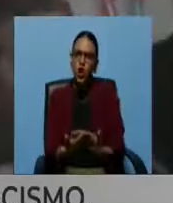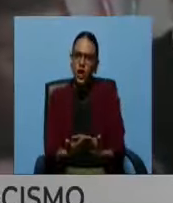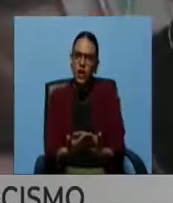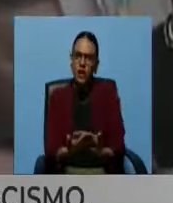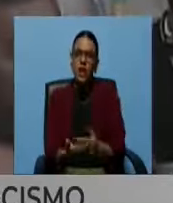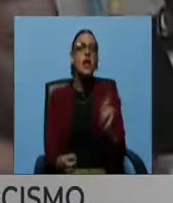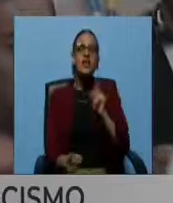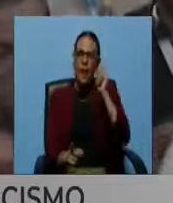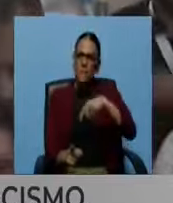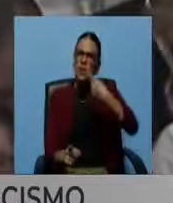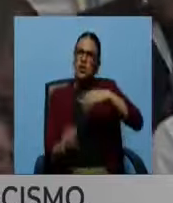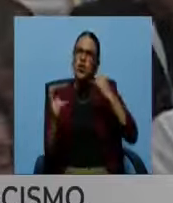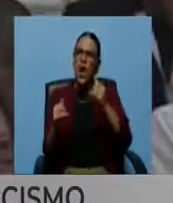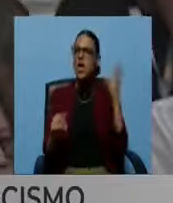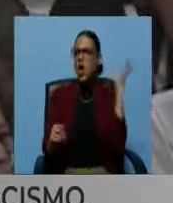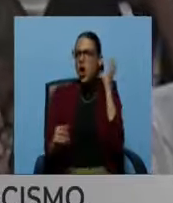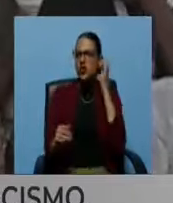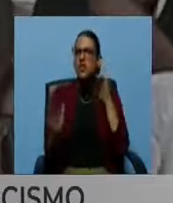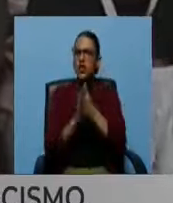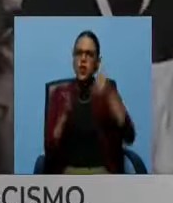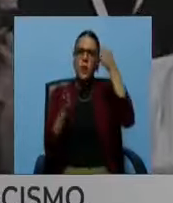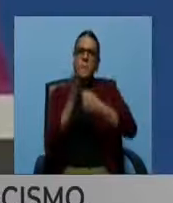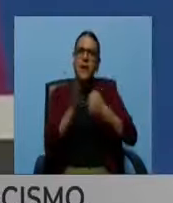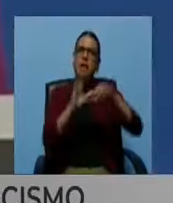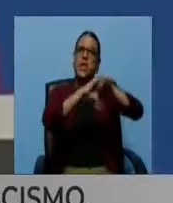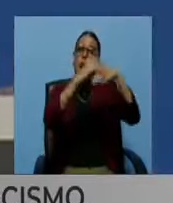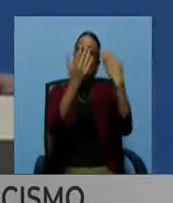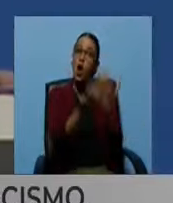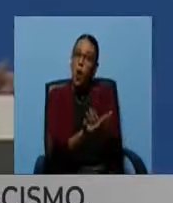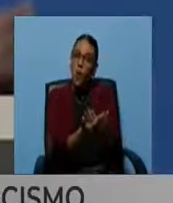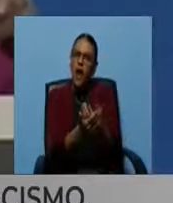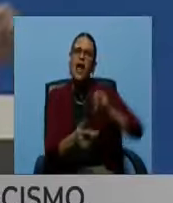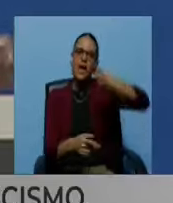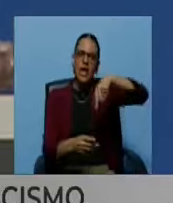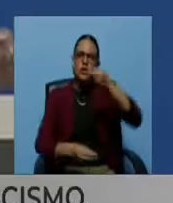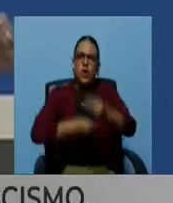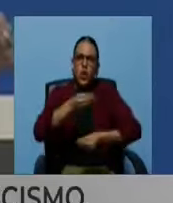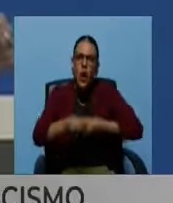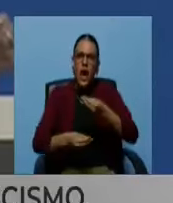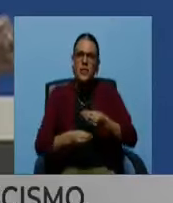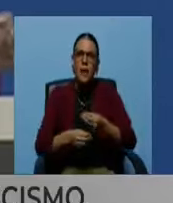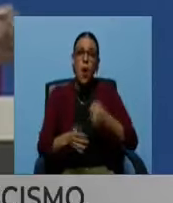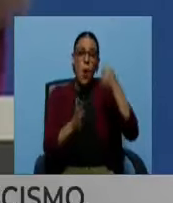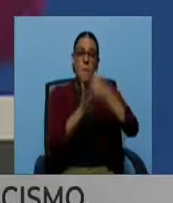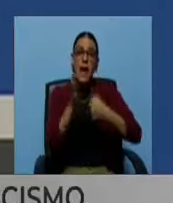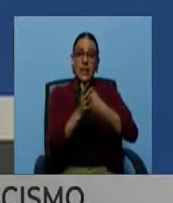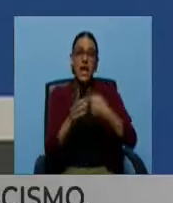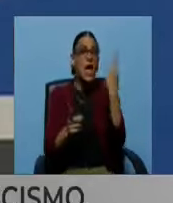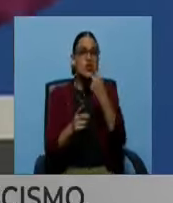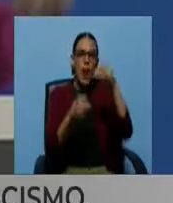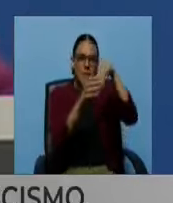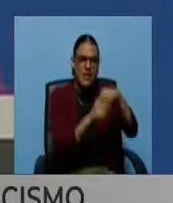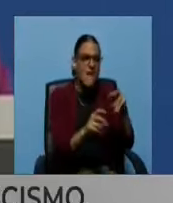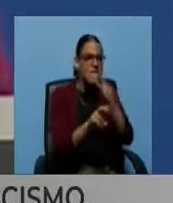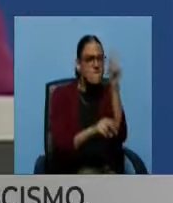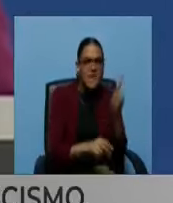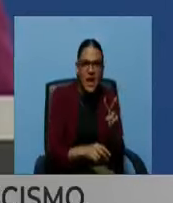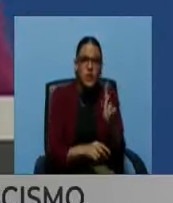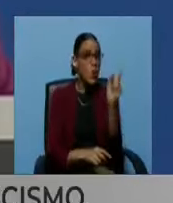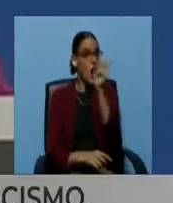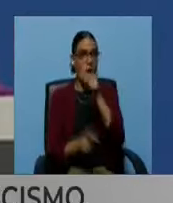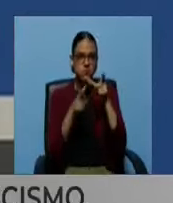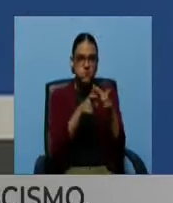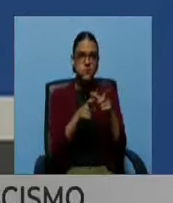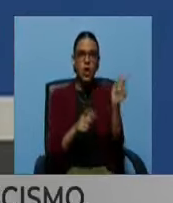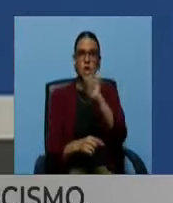sino conciencia de que esto es una batalla global, de que lo que estamos dando no es una batalla en Venezuela, no es una batalla en